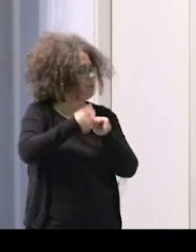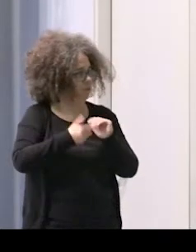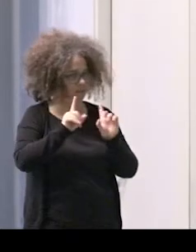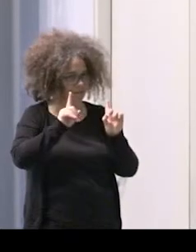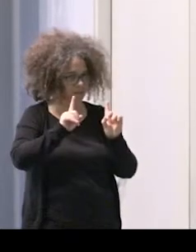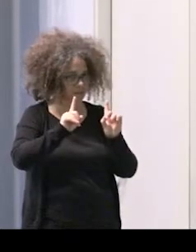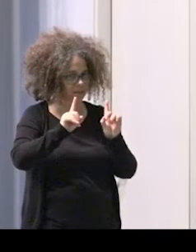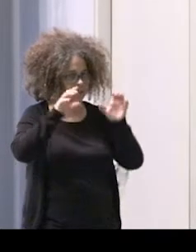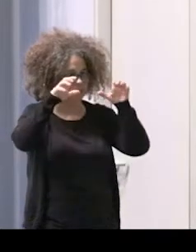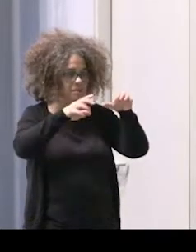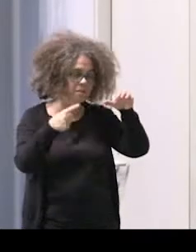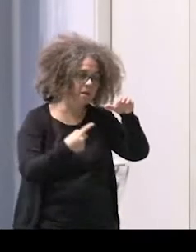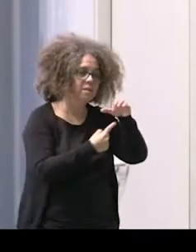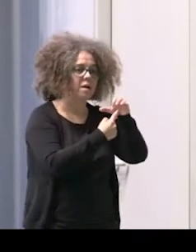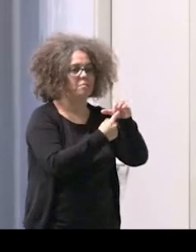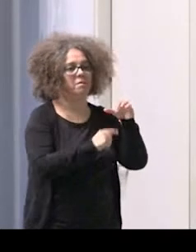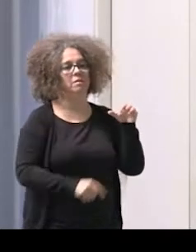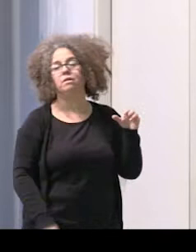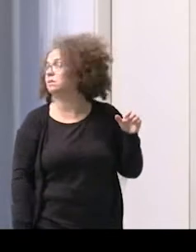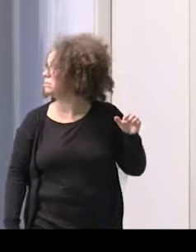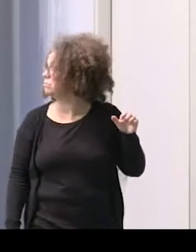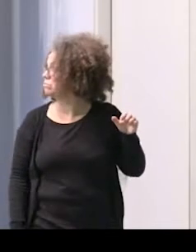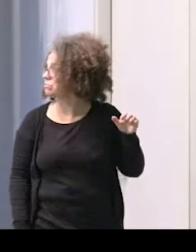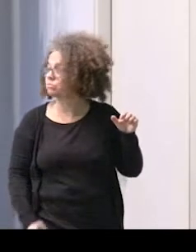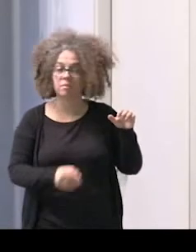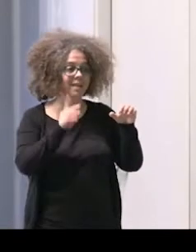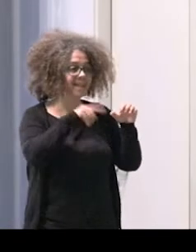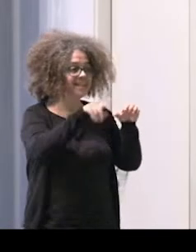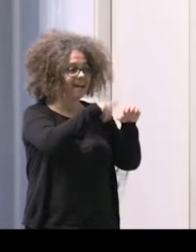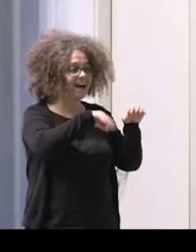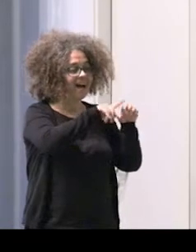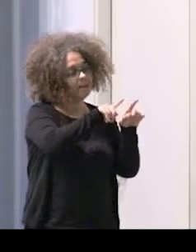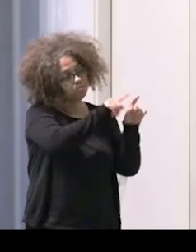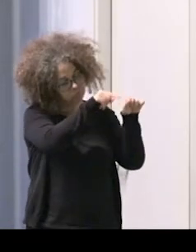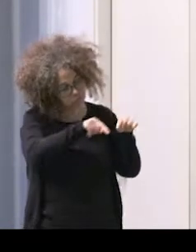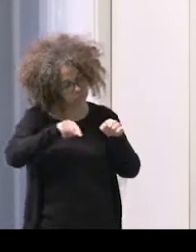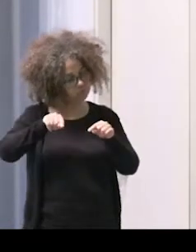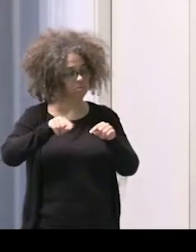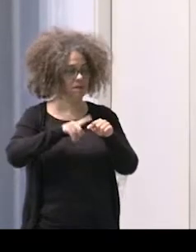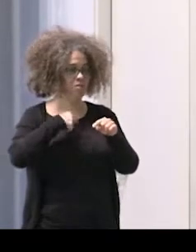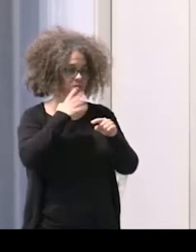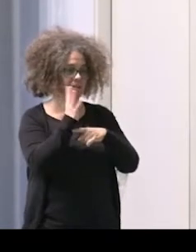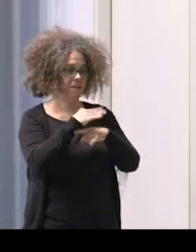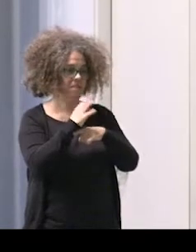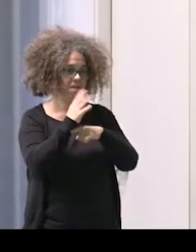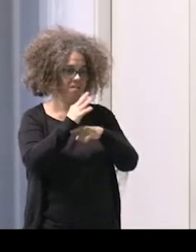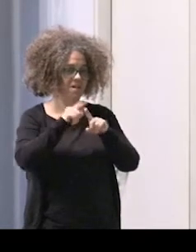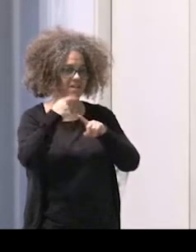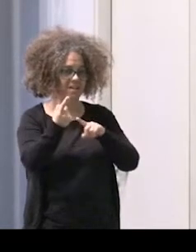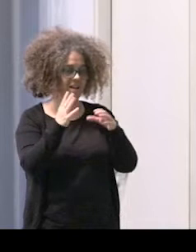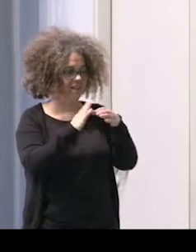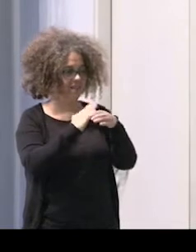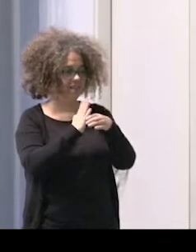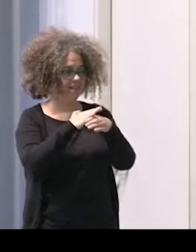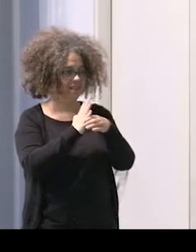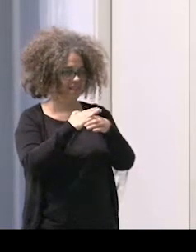presentación anterior, y desde este núcleo neuronal se envían señales a las células ciliadas externas